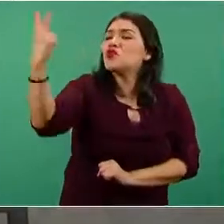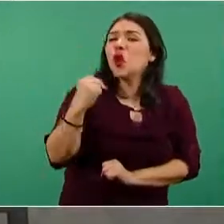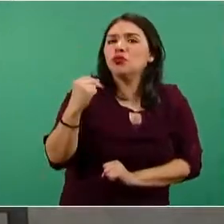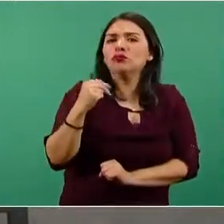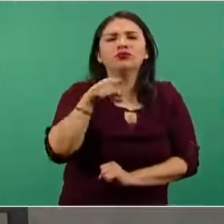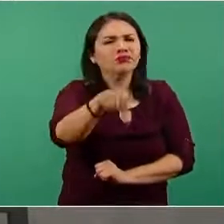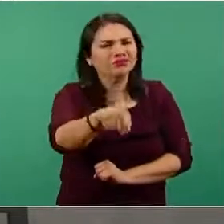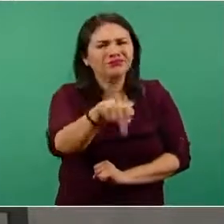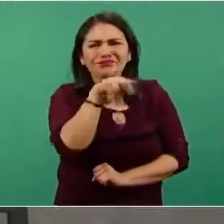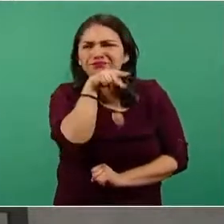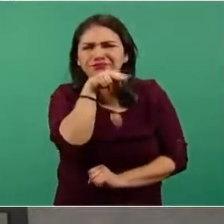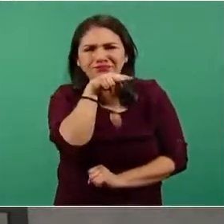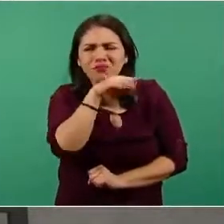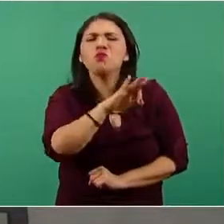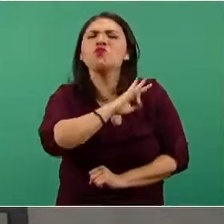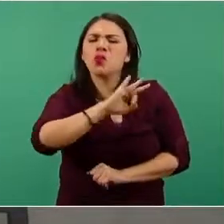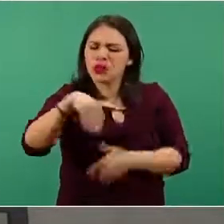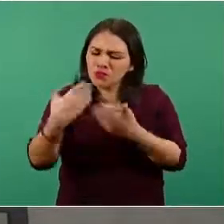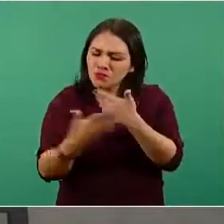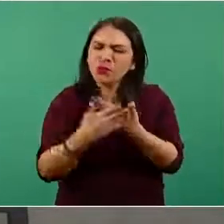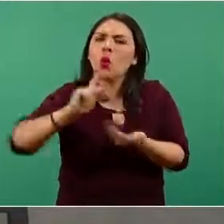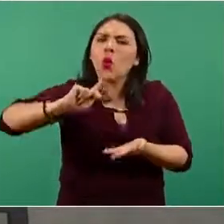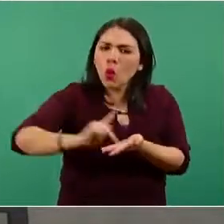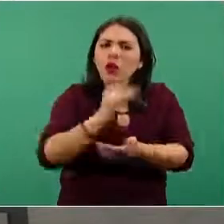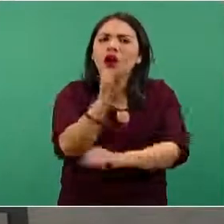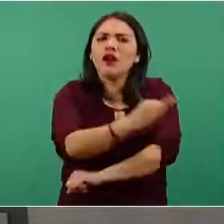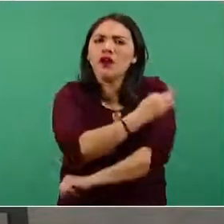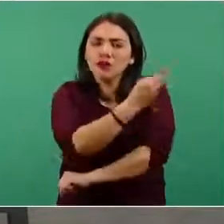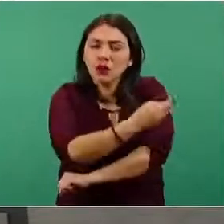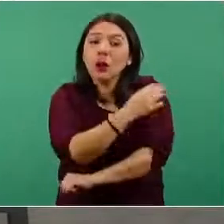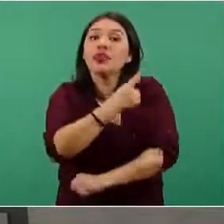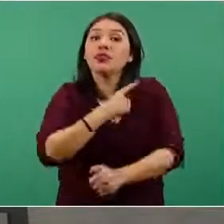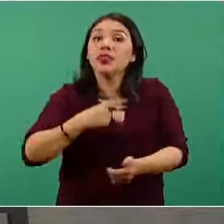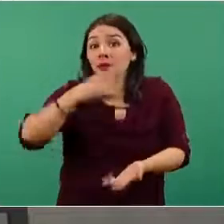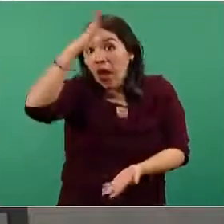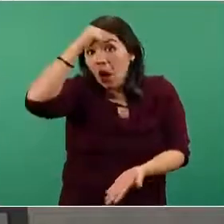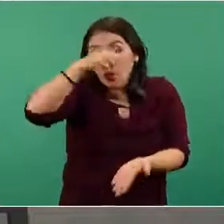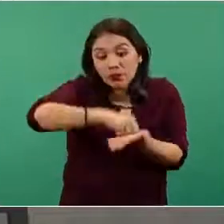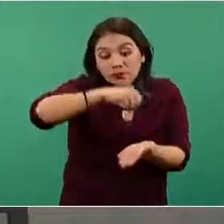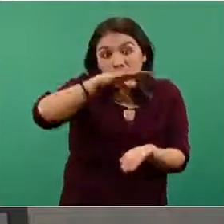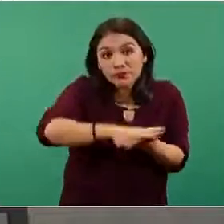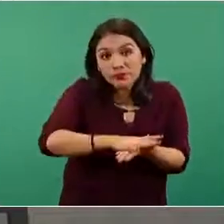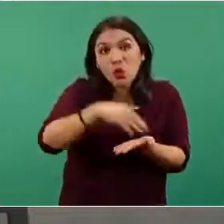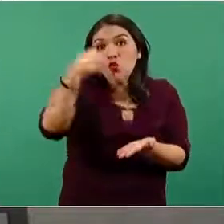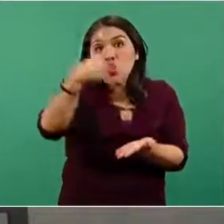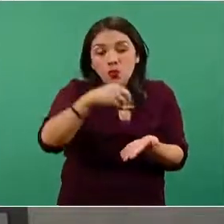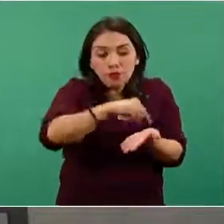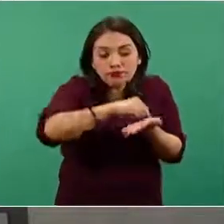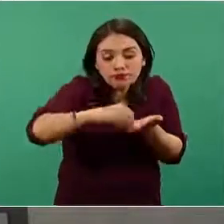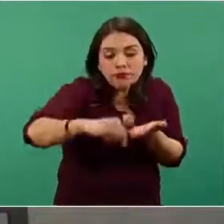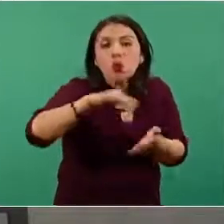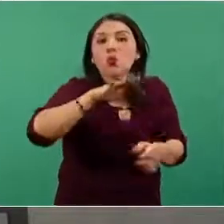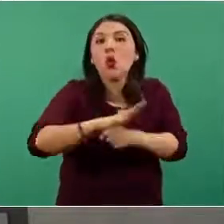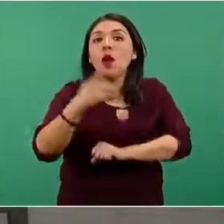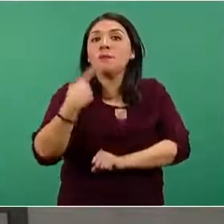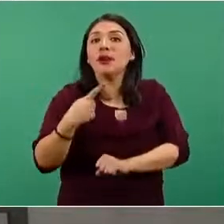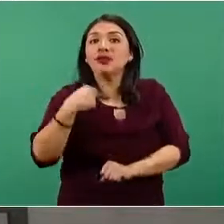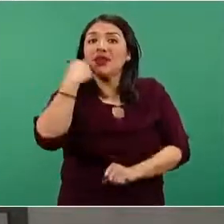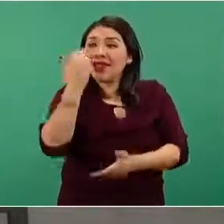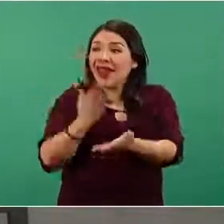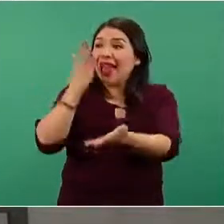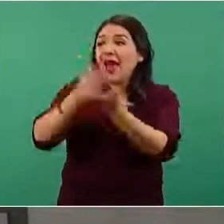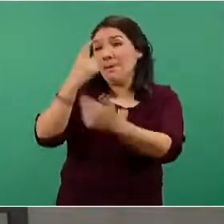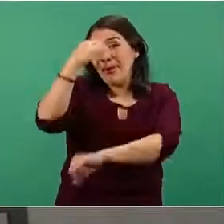preocupe, va a ser vacunada. Entonces debe quedar registrada en el censo nominal la persona que intentó